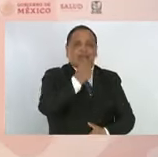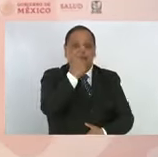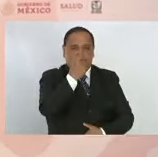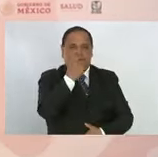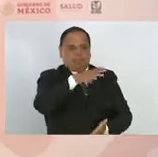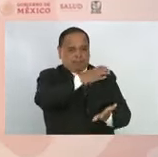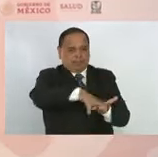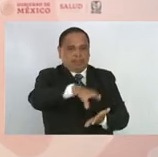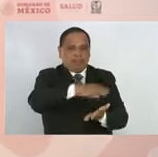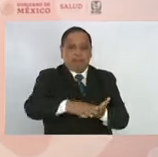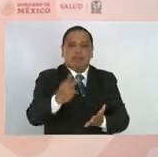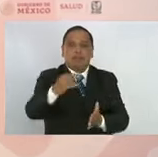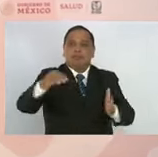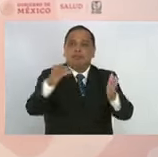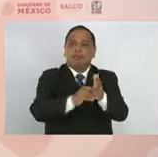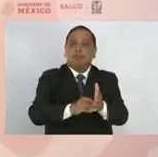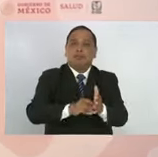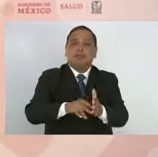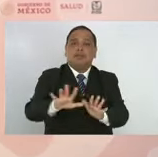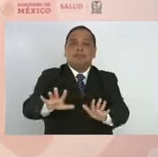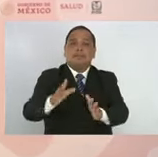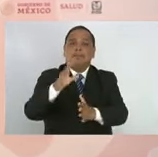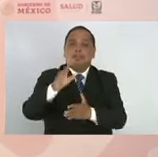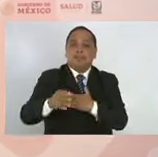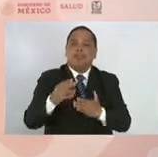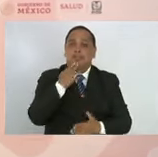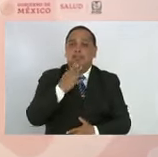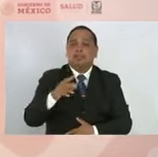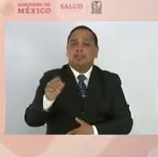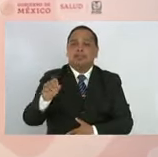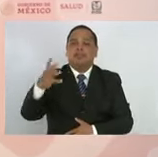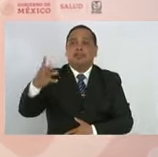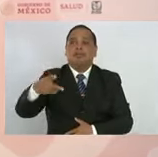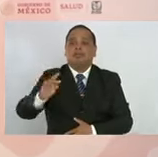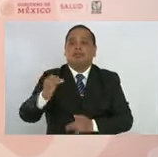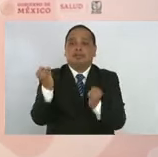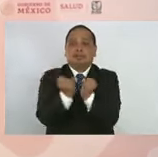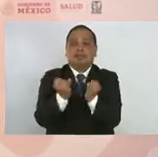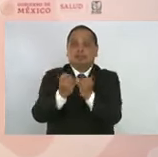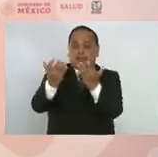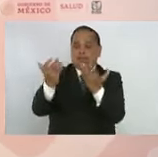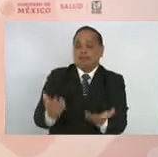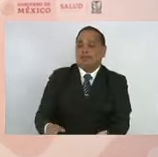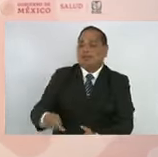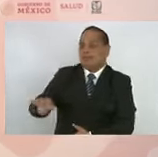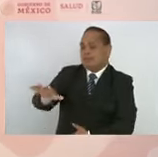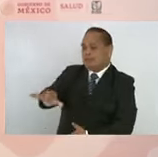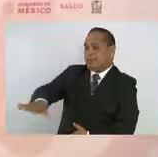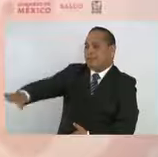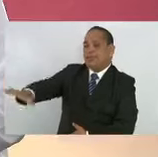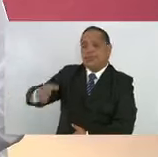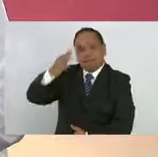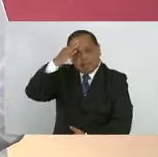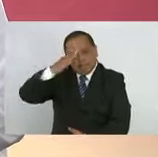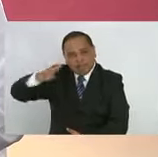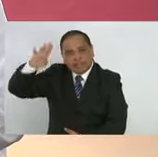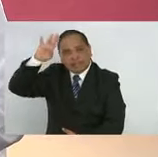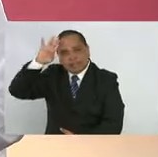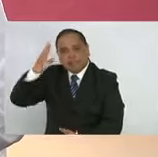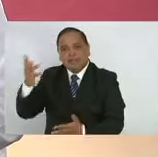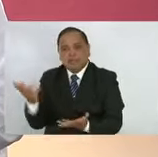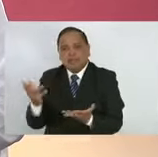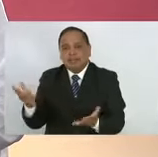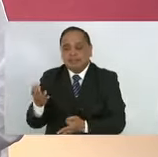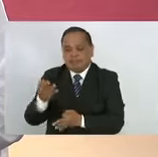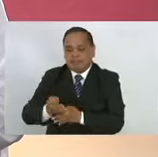el 2023-24 en nuestro país, se adjudicaron 19 claves a Cuba de los rubros